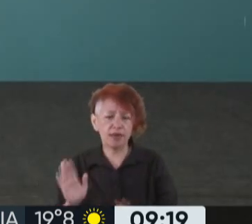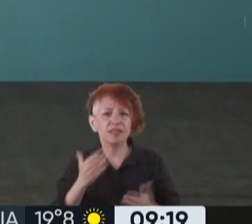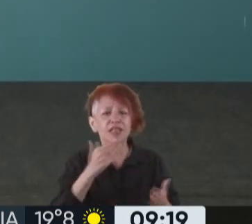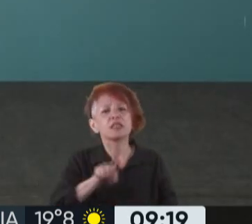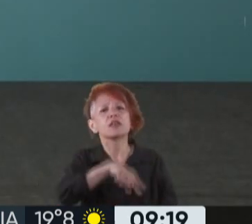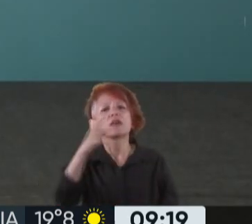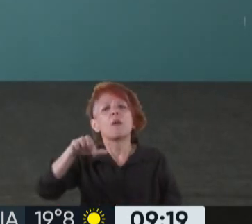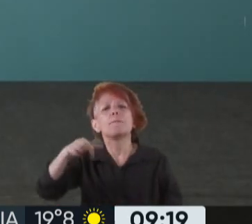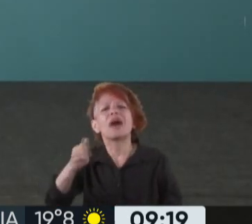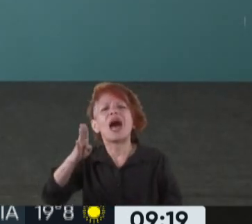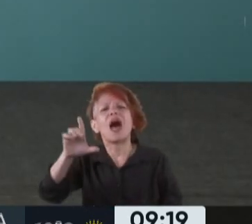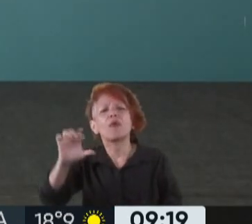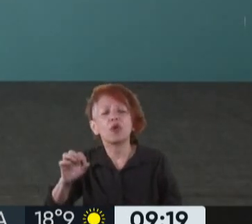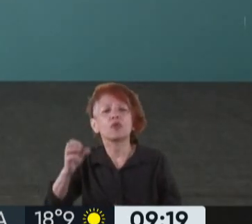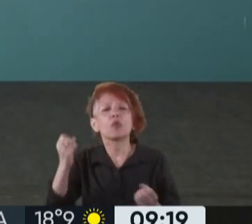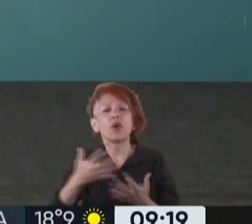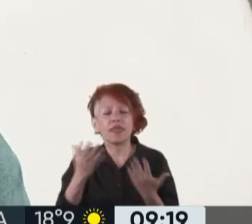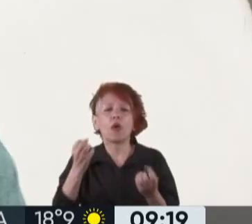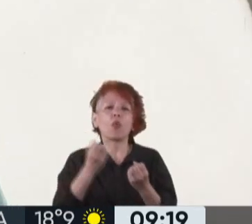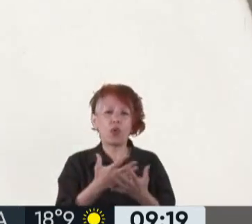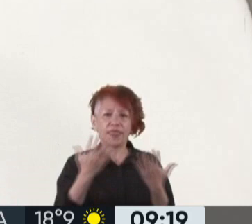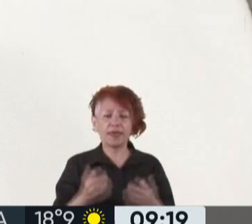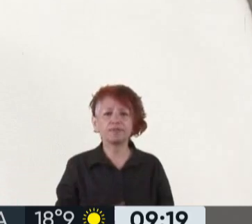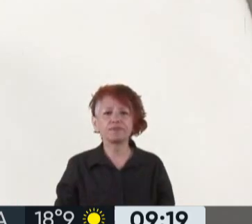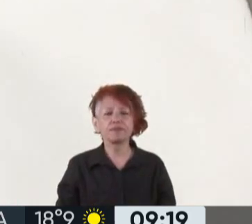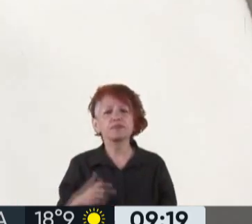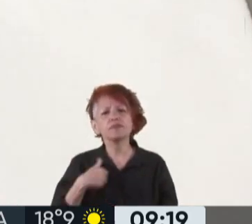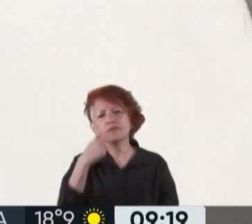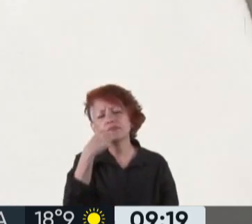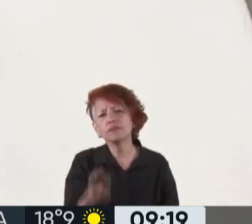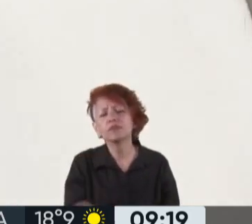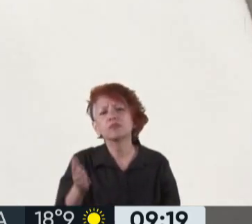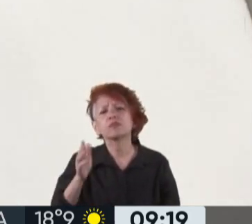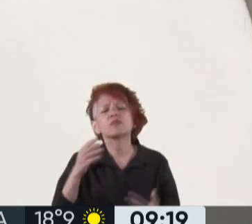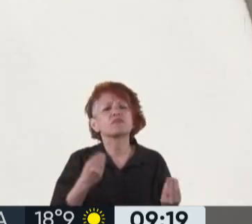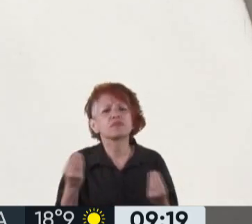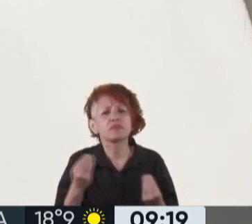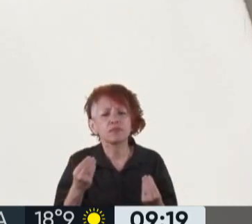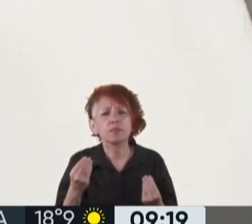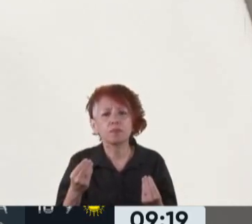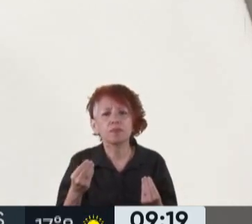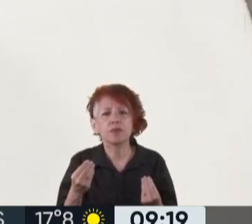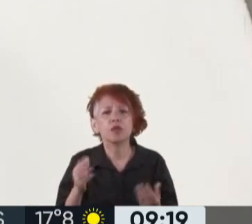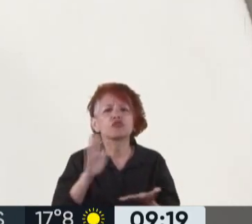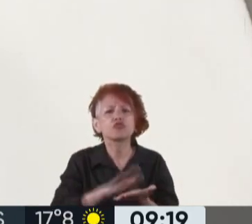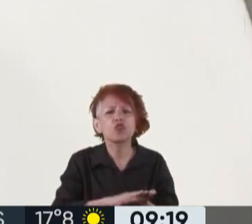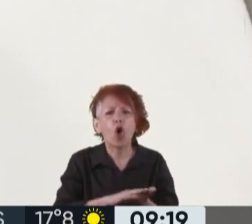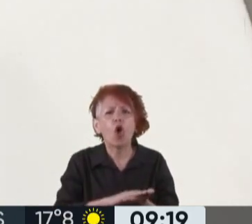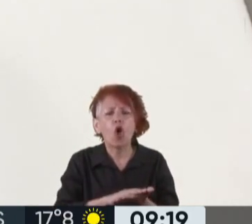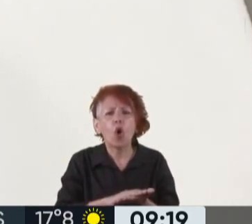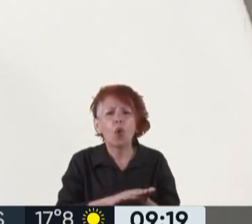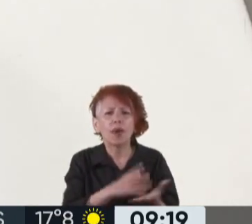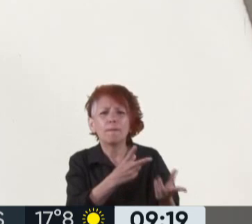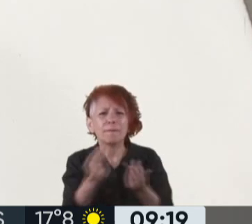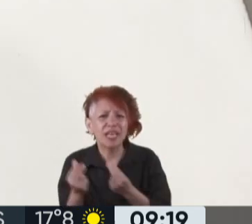Radio Continental. Pablo, buen día. ¿Qué tal? Buenos días, Gabriela. Quería consultarla con respecto a la conformación de la canasta de